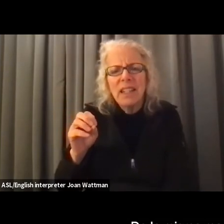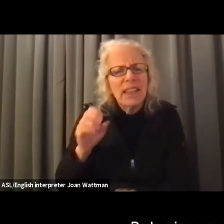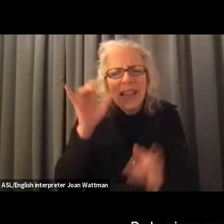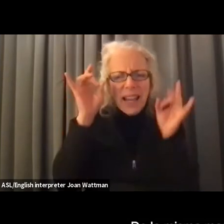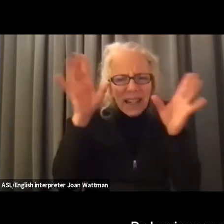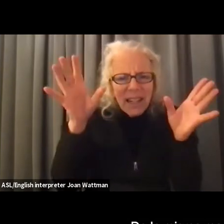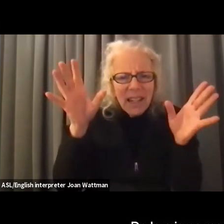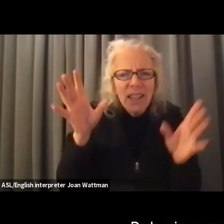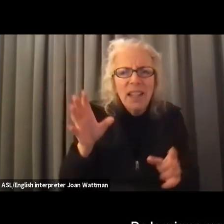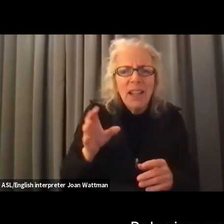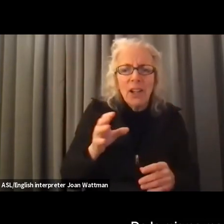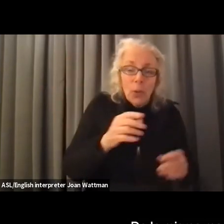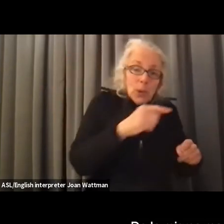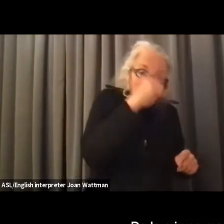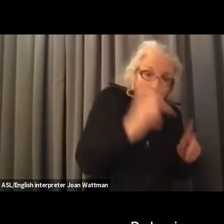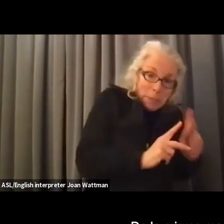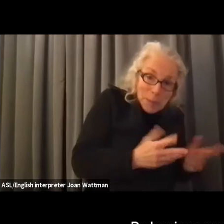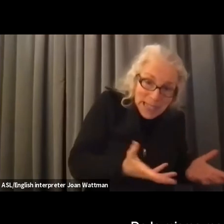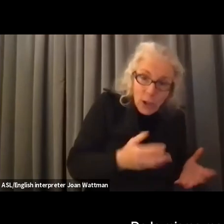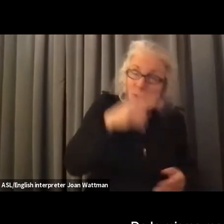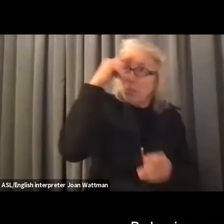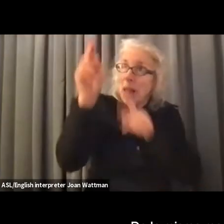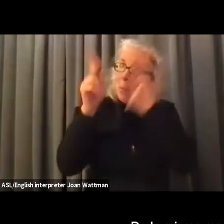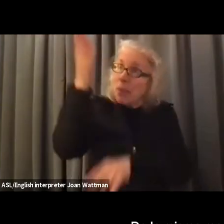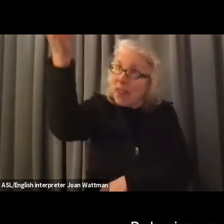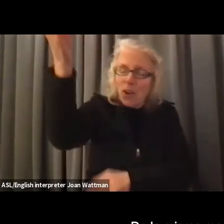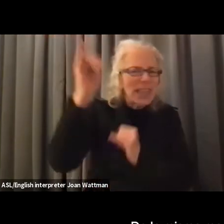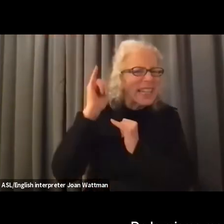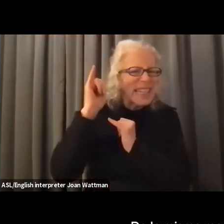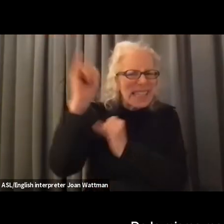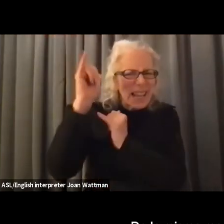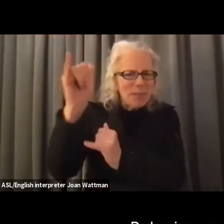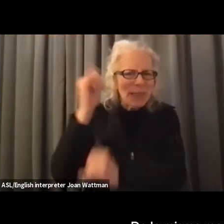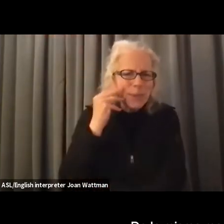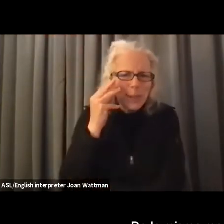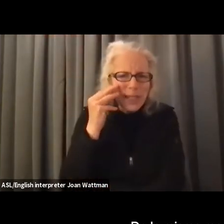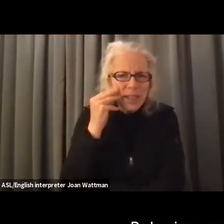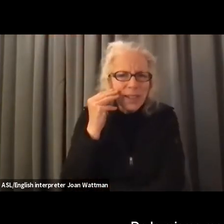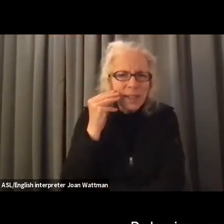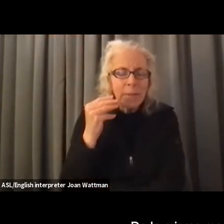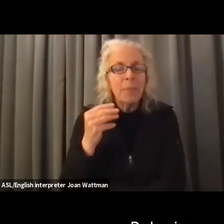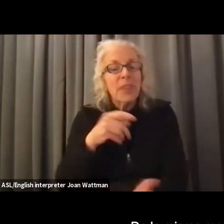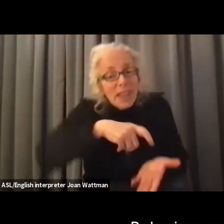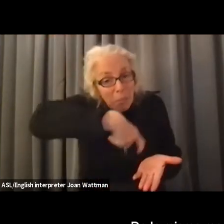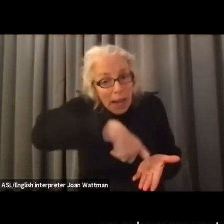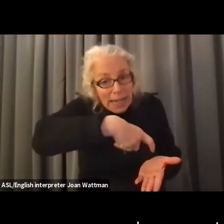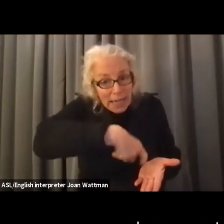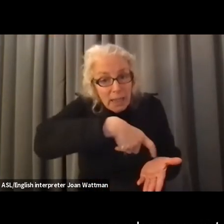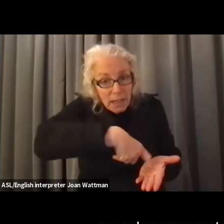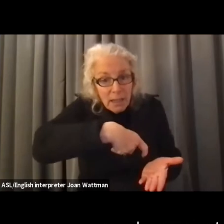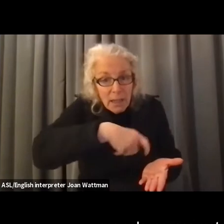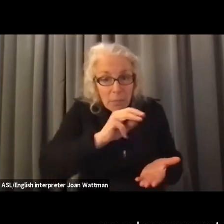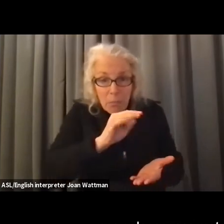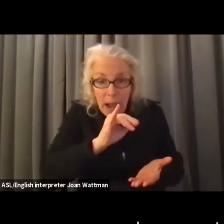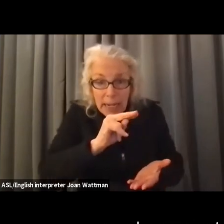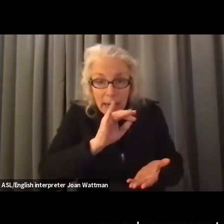De la misma forma que la política minera, sí, de la misma forma que la política armamentista que nos